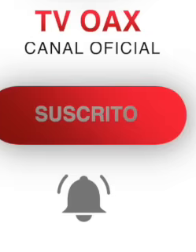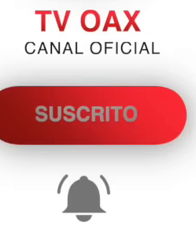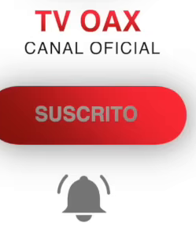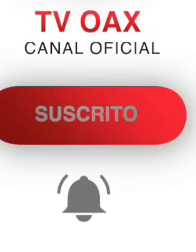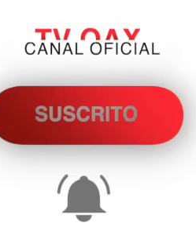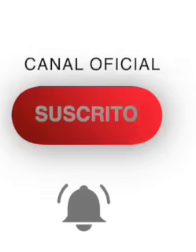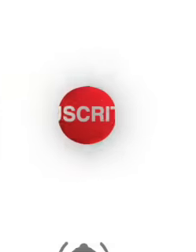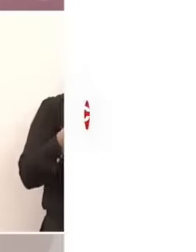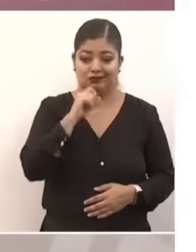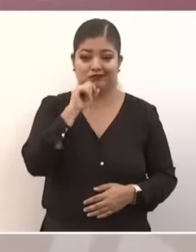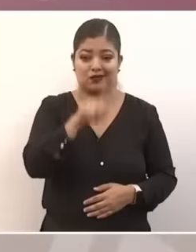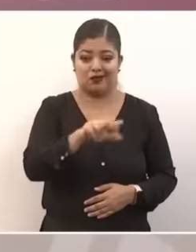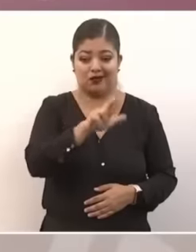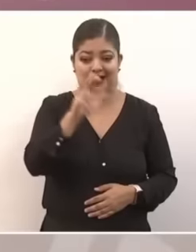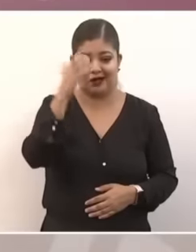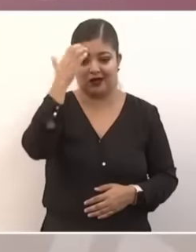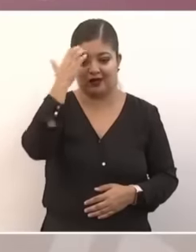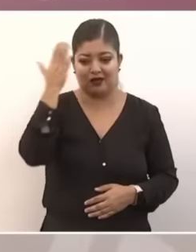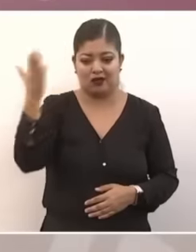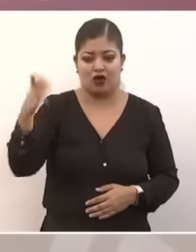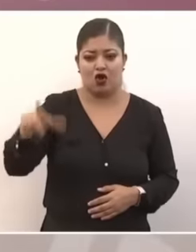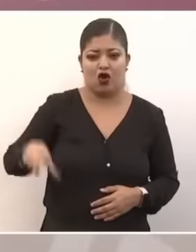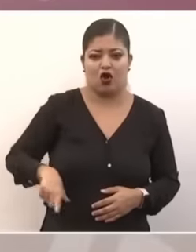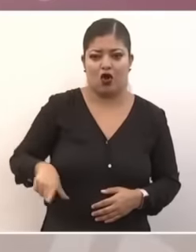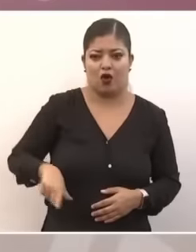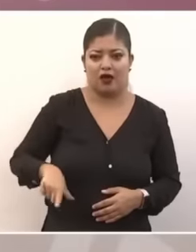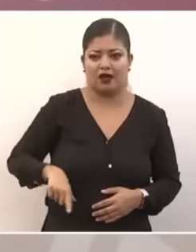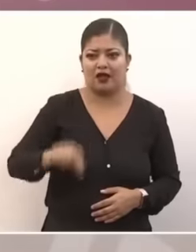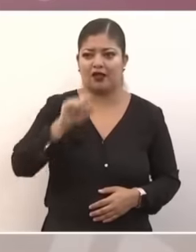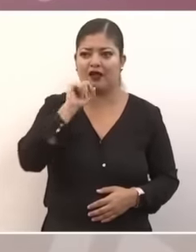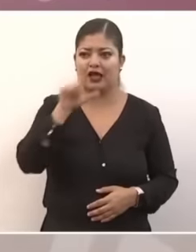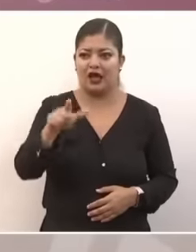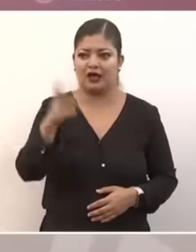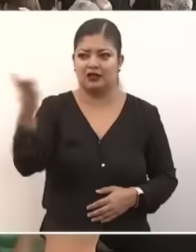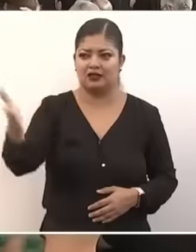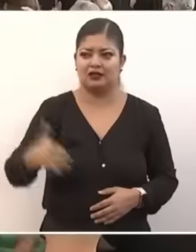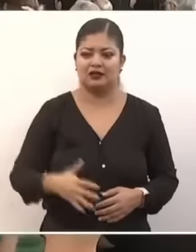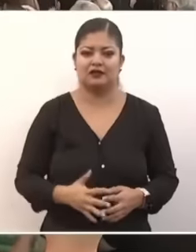un reconocimiento al gobernador de Jalisco.